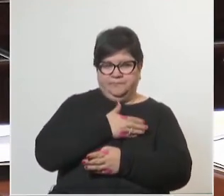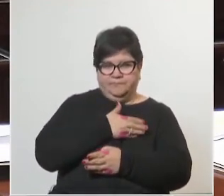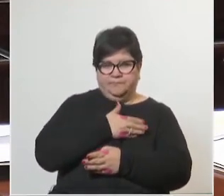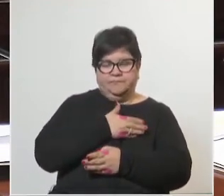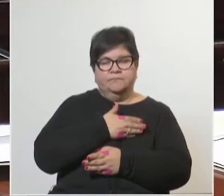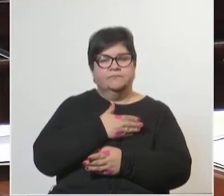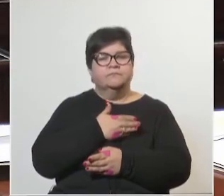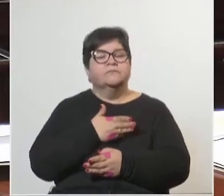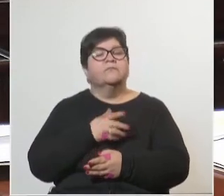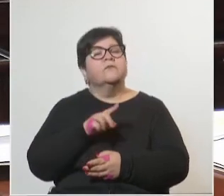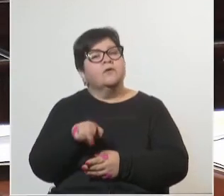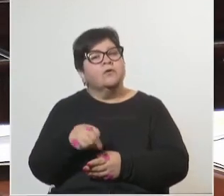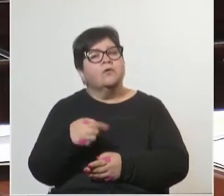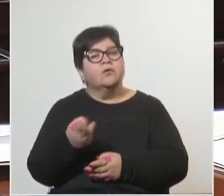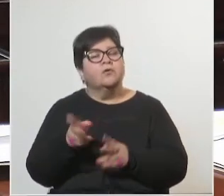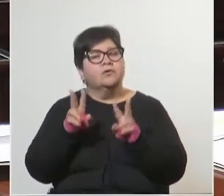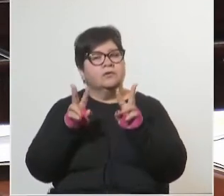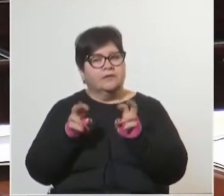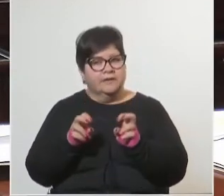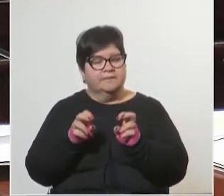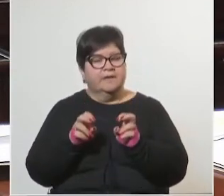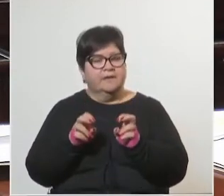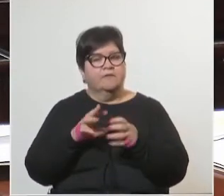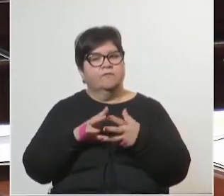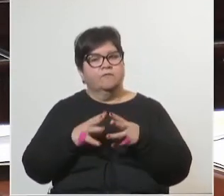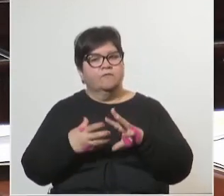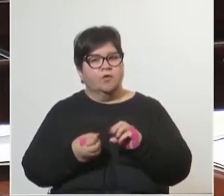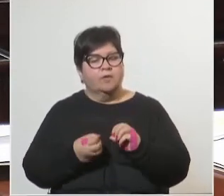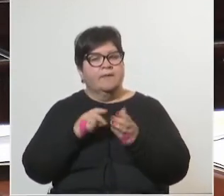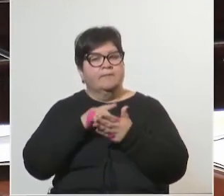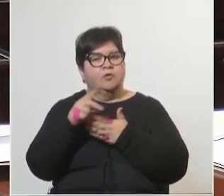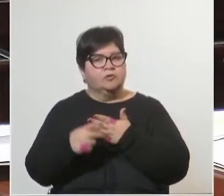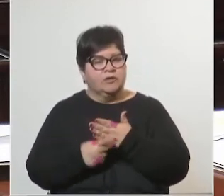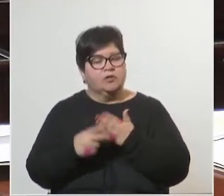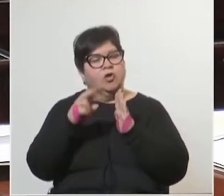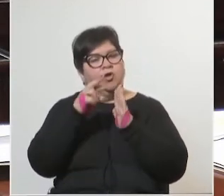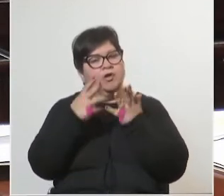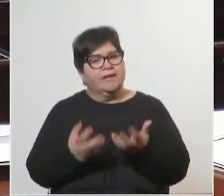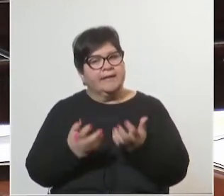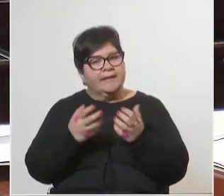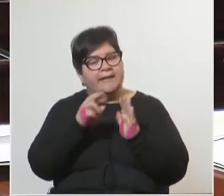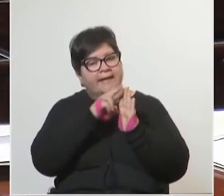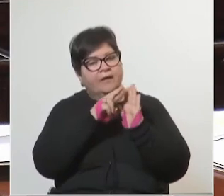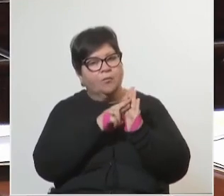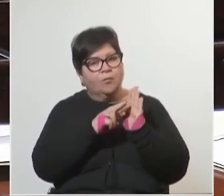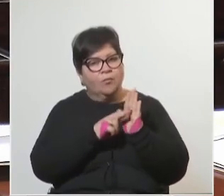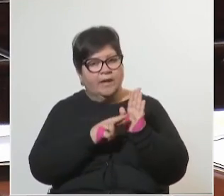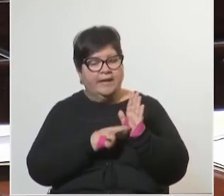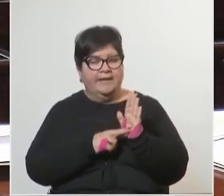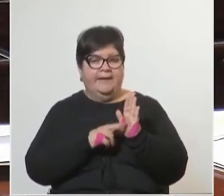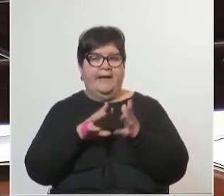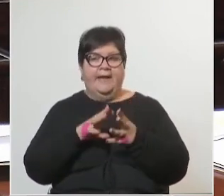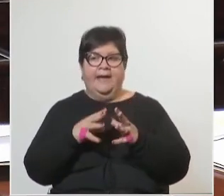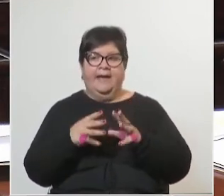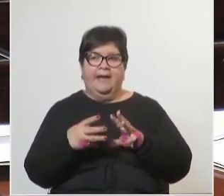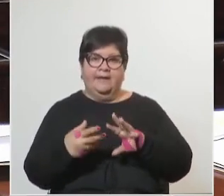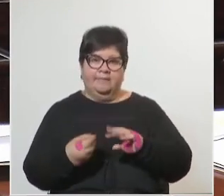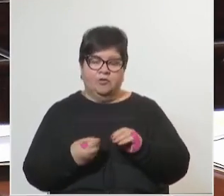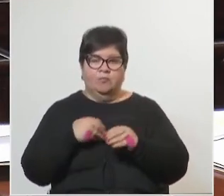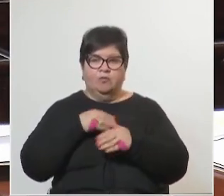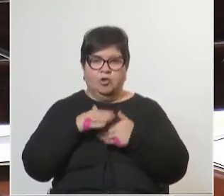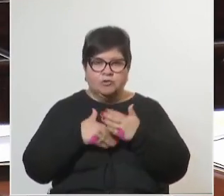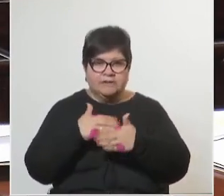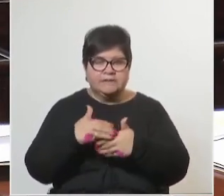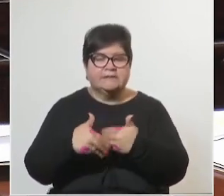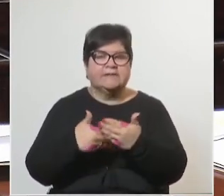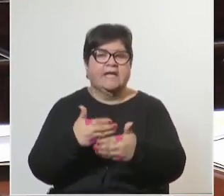bien, otra cuestión distinta es la manera en que el proyecto pretende regular estos aspectos procesales de las medidas cautelares y en